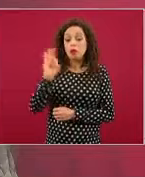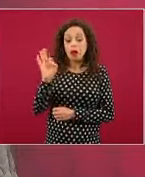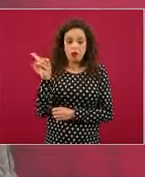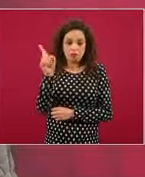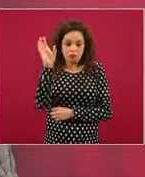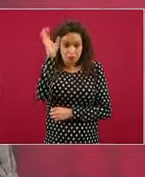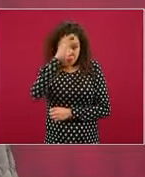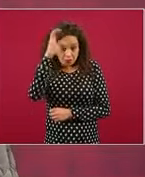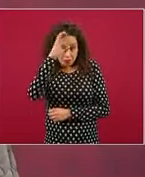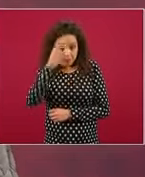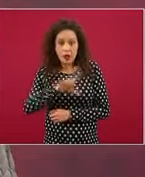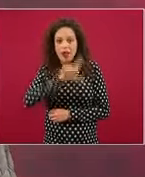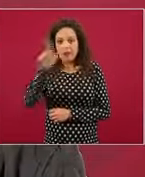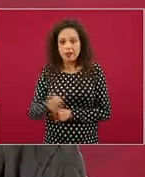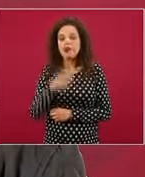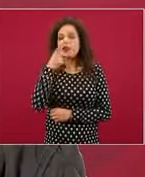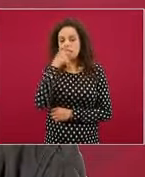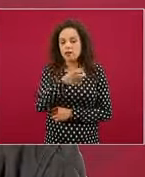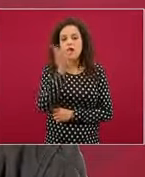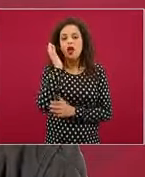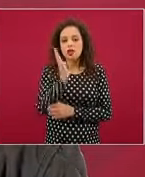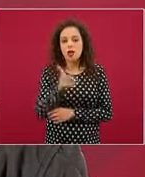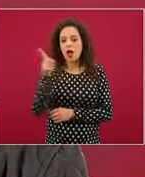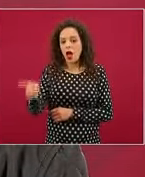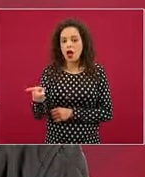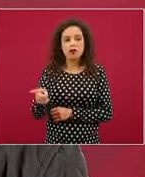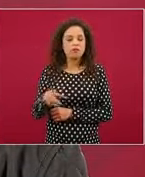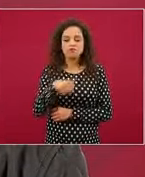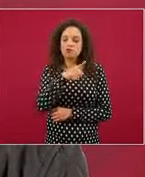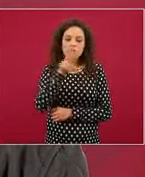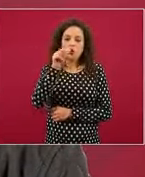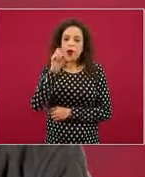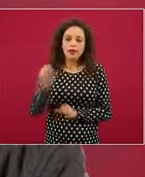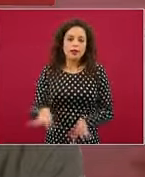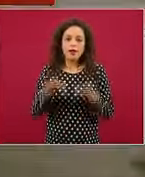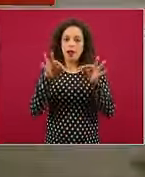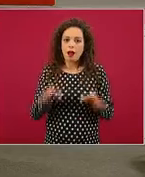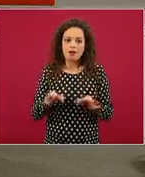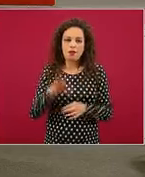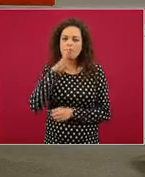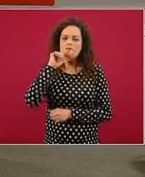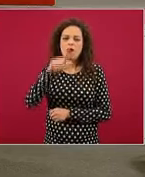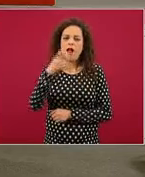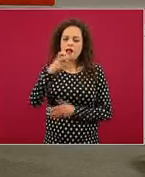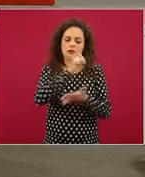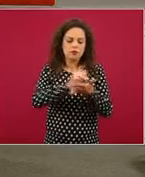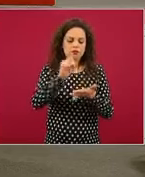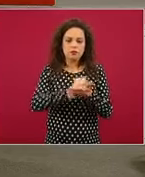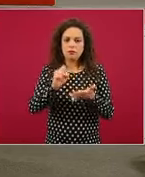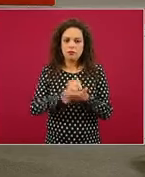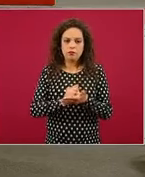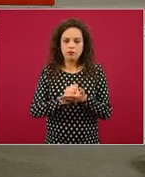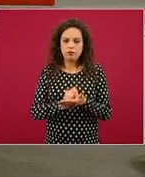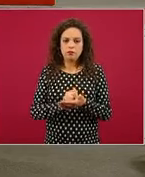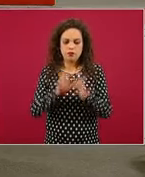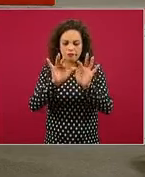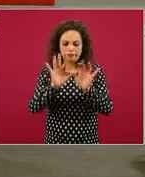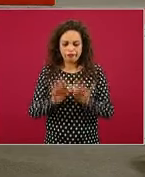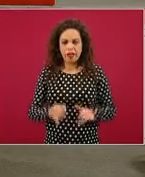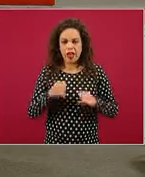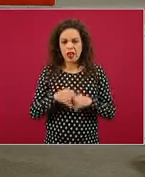demostró que no era de calidad, de hecho es malísimo ese artículo, que había sido generado con información fraudulenta y